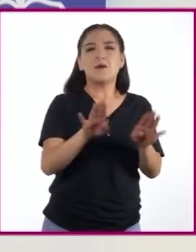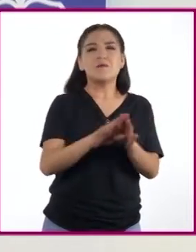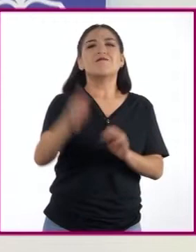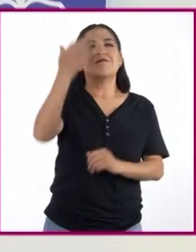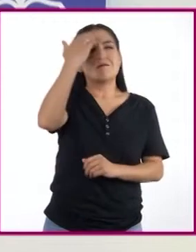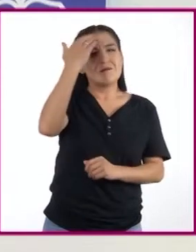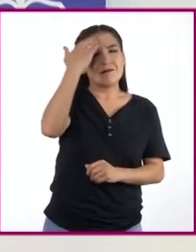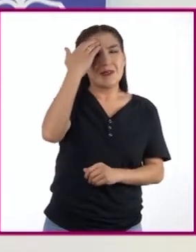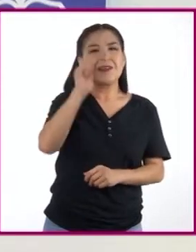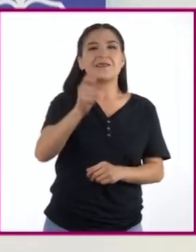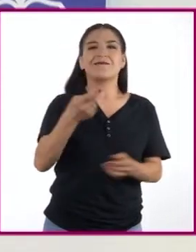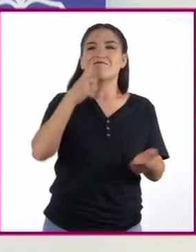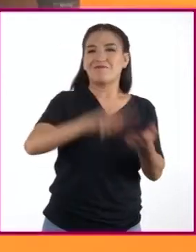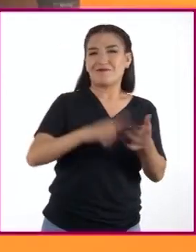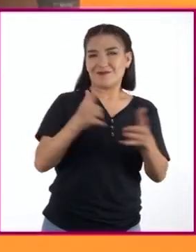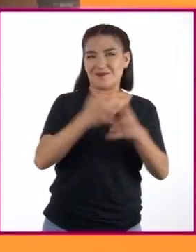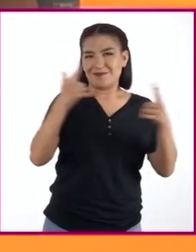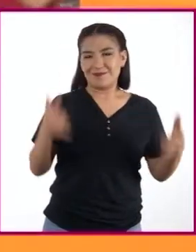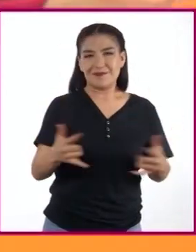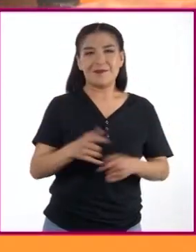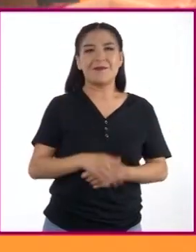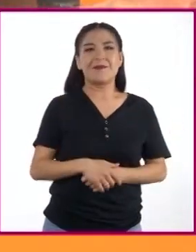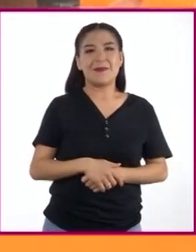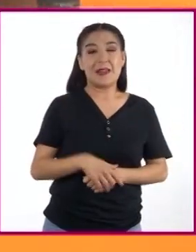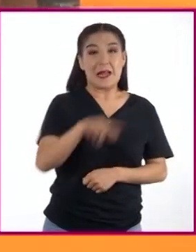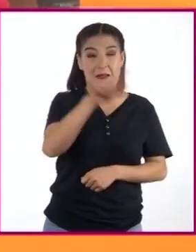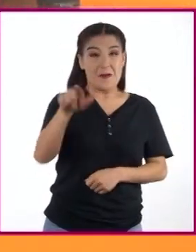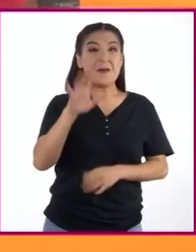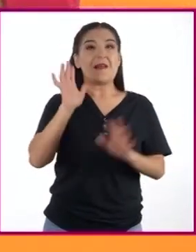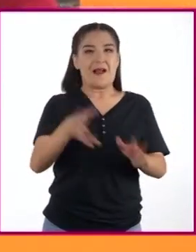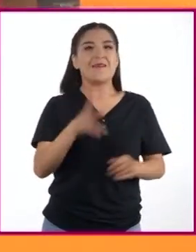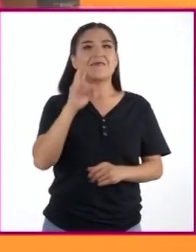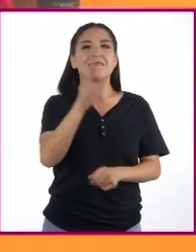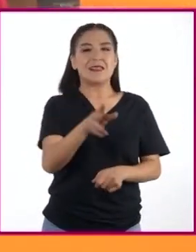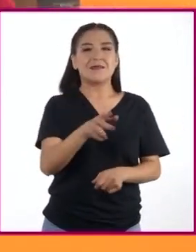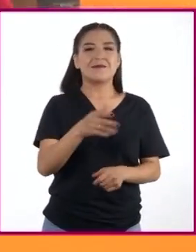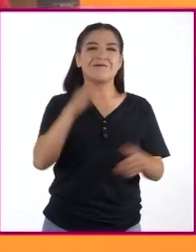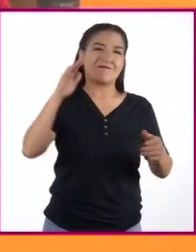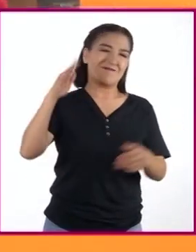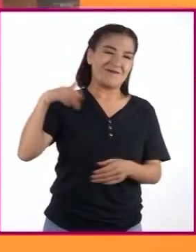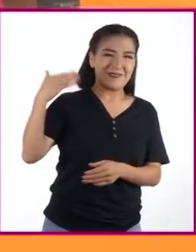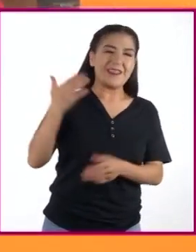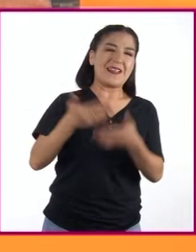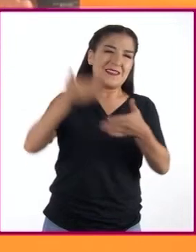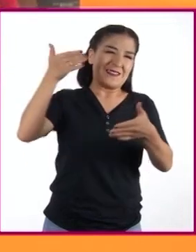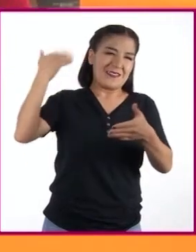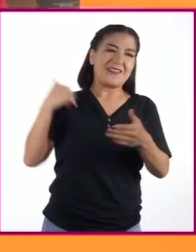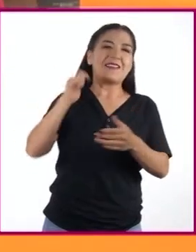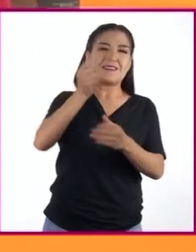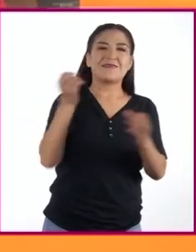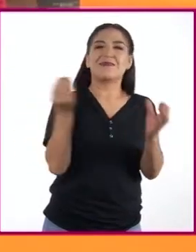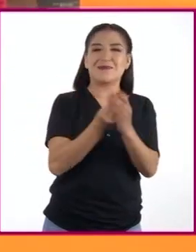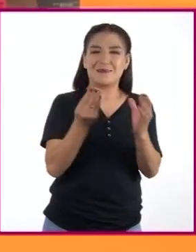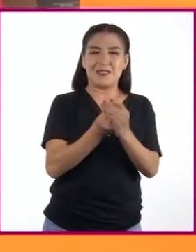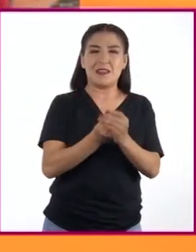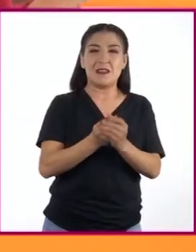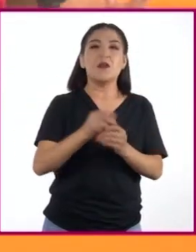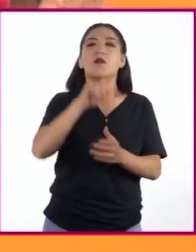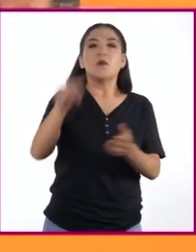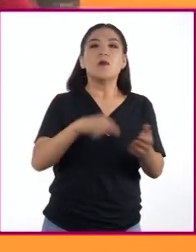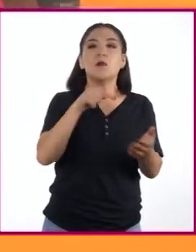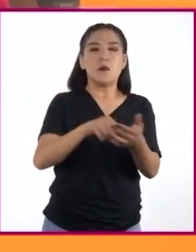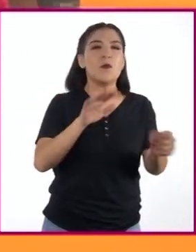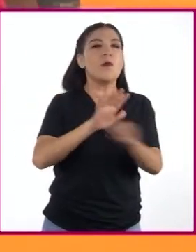conocer acerca de la historia. Como ya vimos en sesiones anteriores, la población originaria